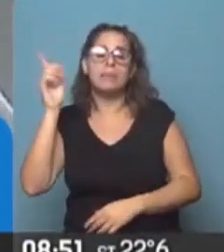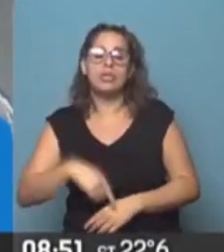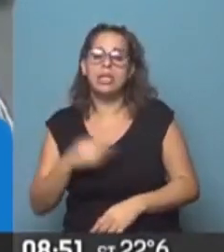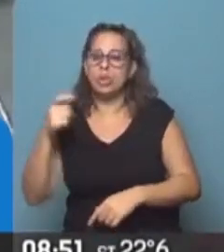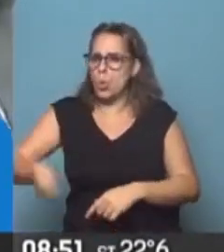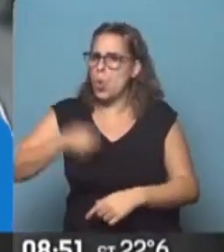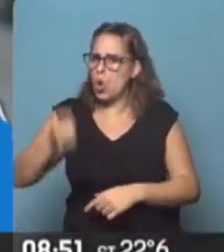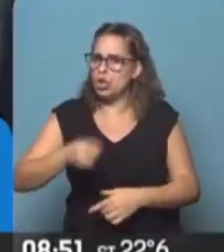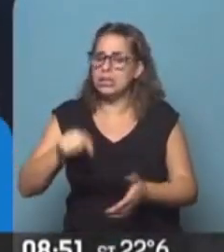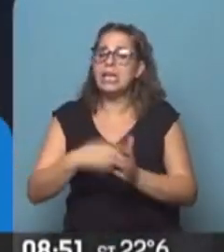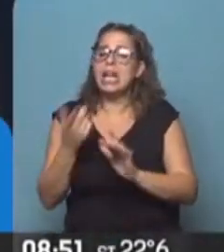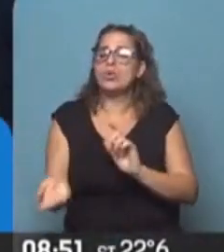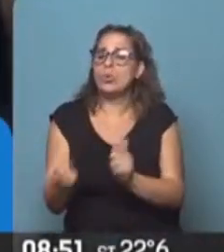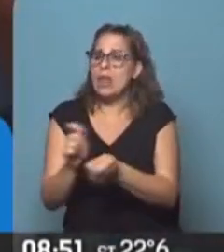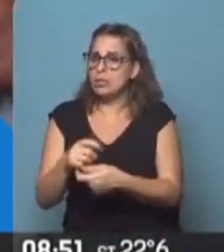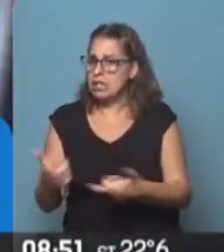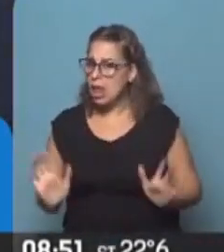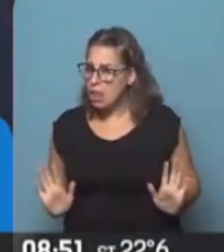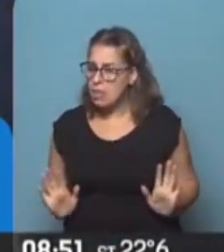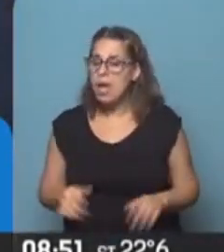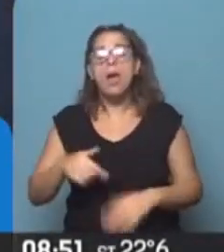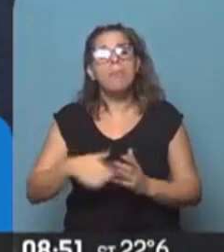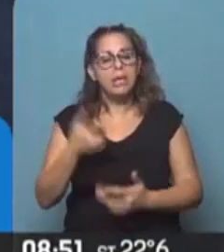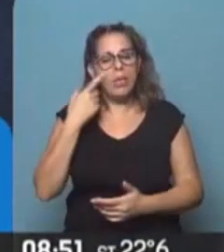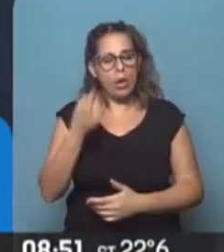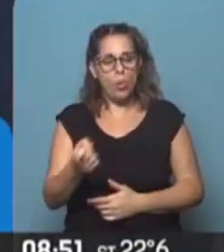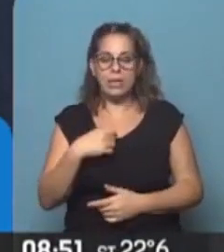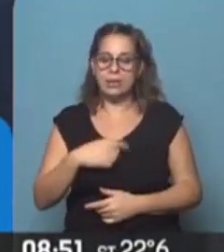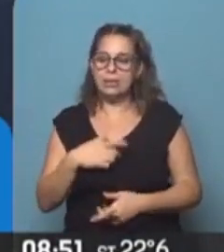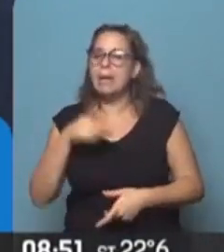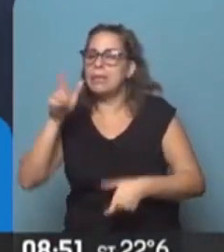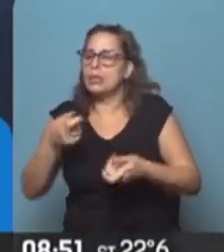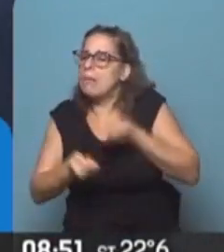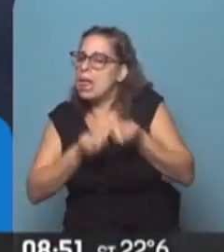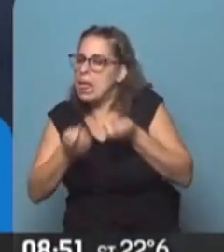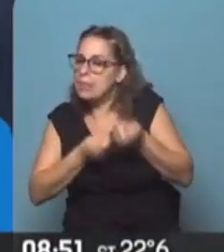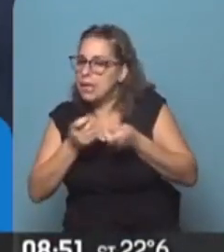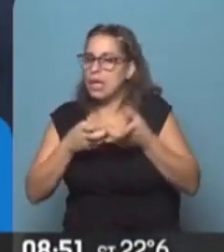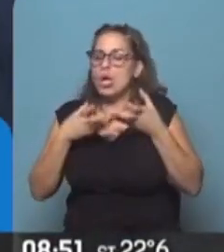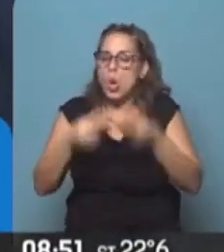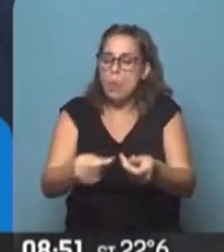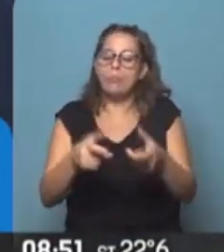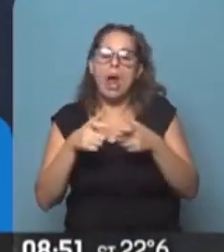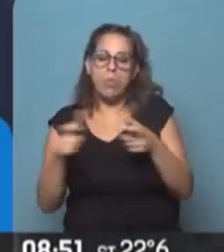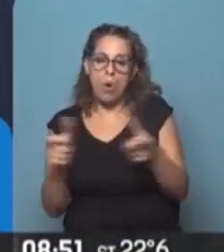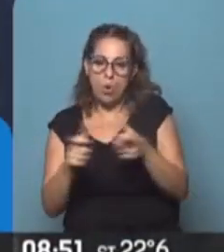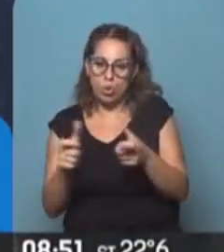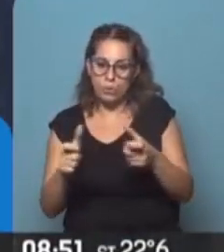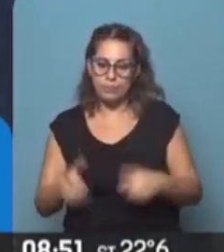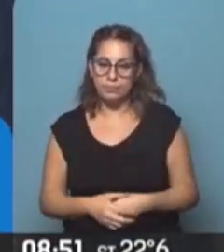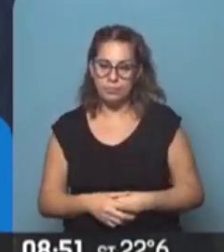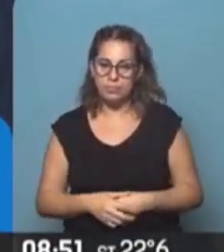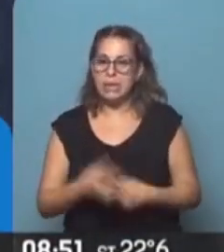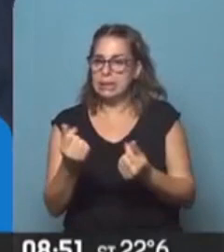sin cláusula de actualización, y sin embargo vemos que a los especuladores, a los que compran bonos